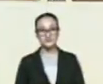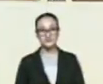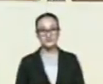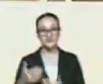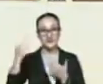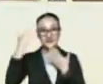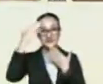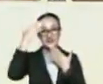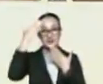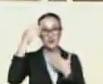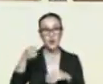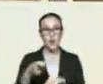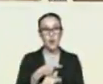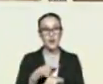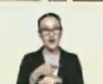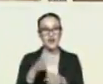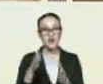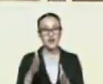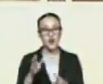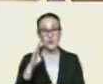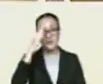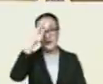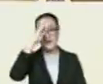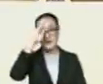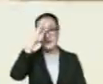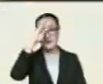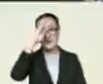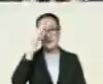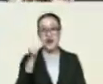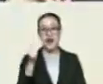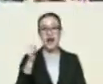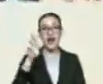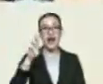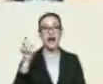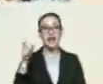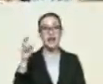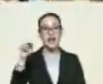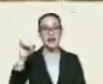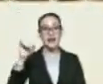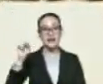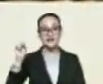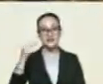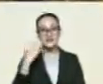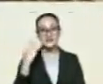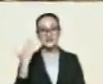Un saludo al gobernador del Estado Barinas, Argenis Chávez Fría.